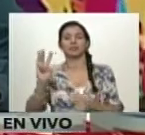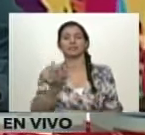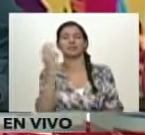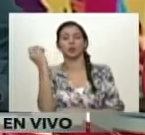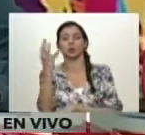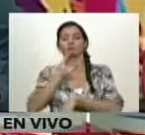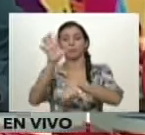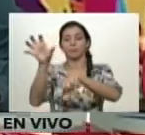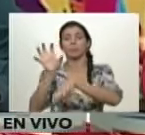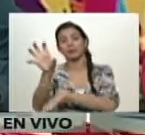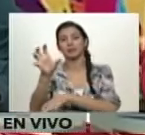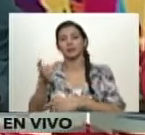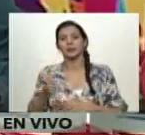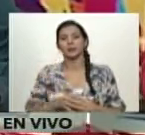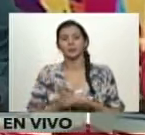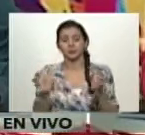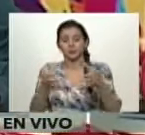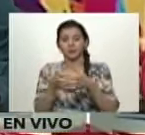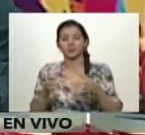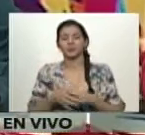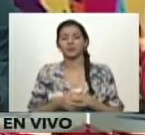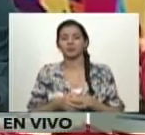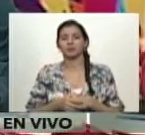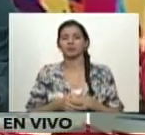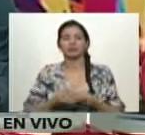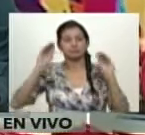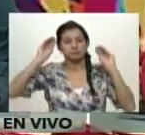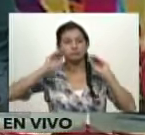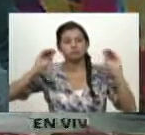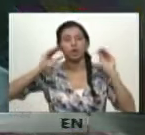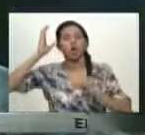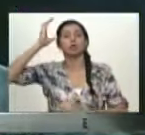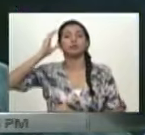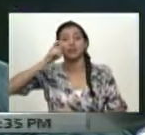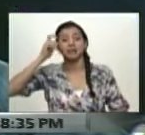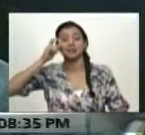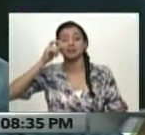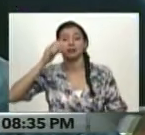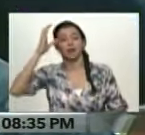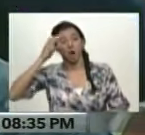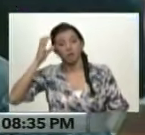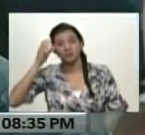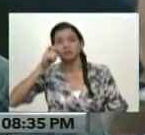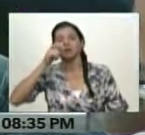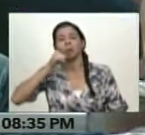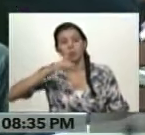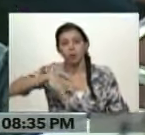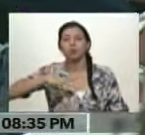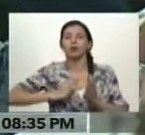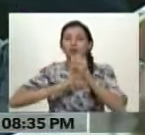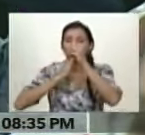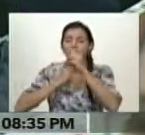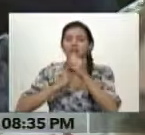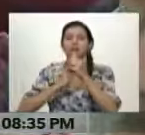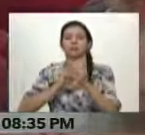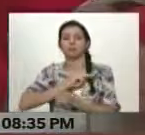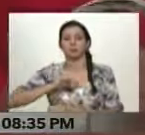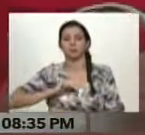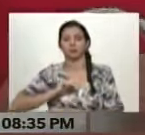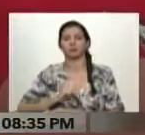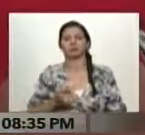haber confiado en la conciencia de nuestros cuadros y dirigentes y de nuestros militantes para observar y orientar esta